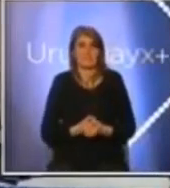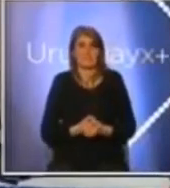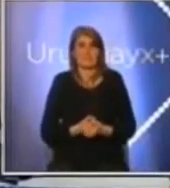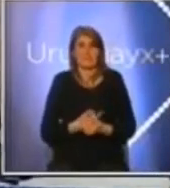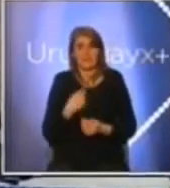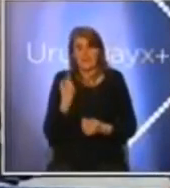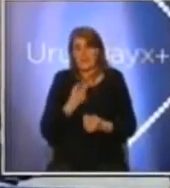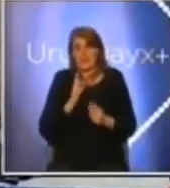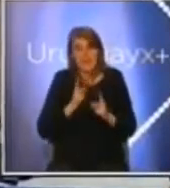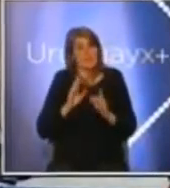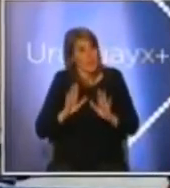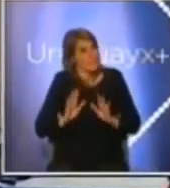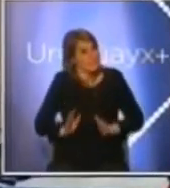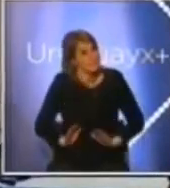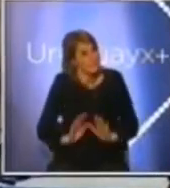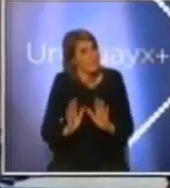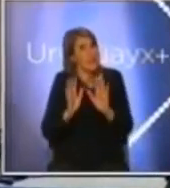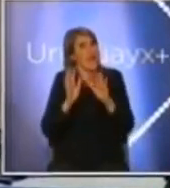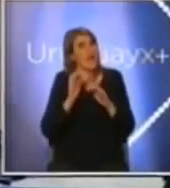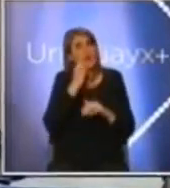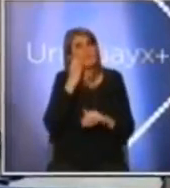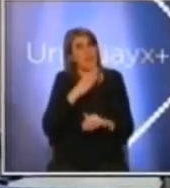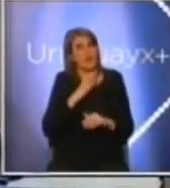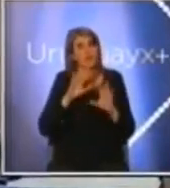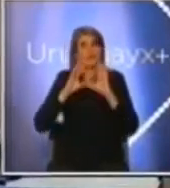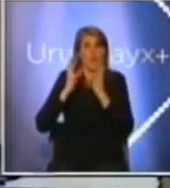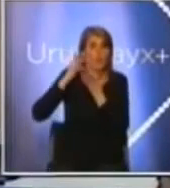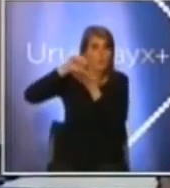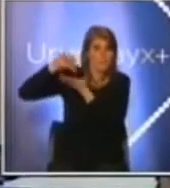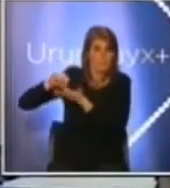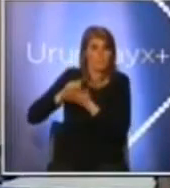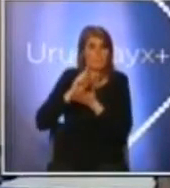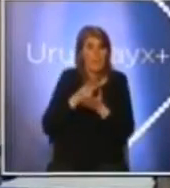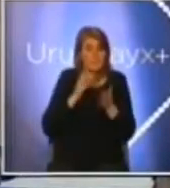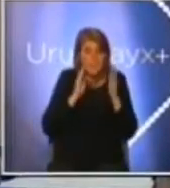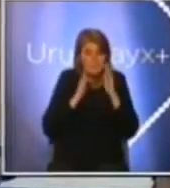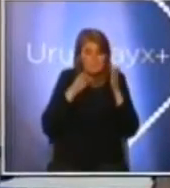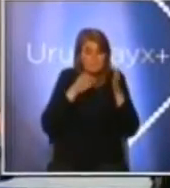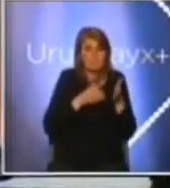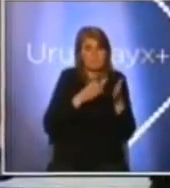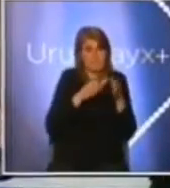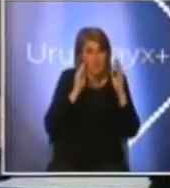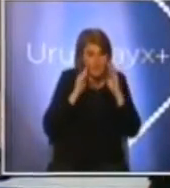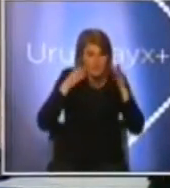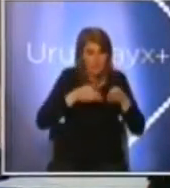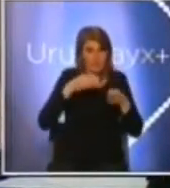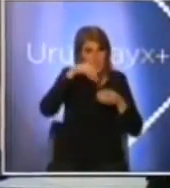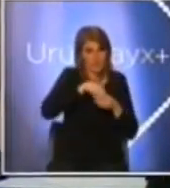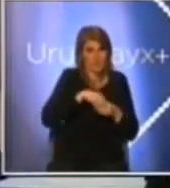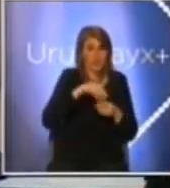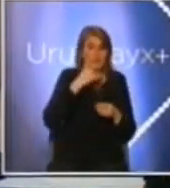Tendremos que perfeccionar también no solo lo global, sino lo sectorial. Creemos que consolidando los